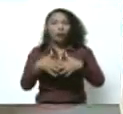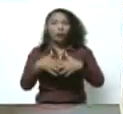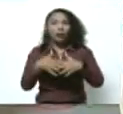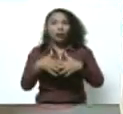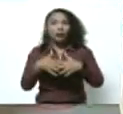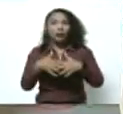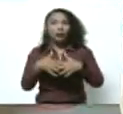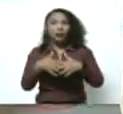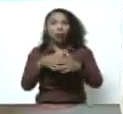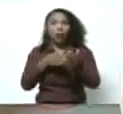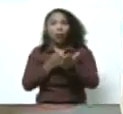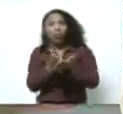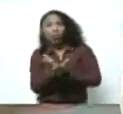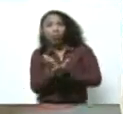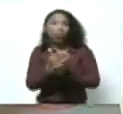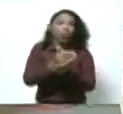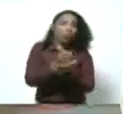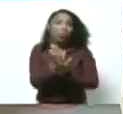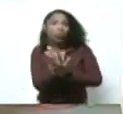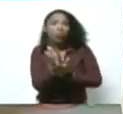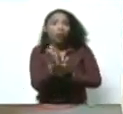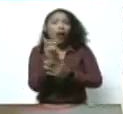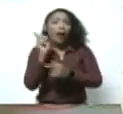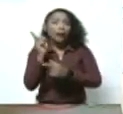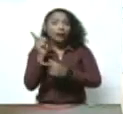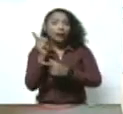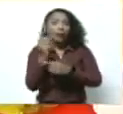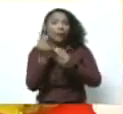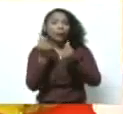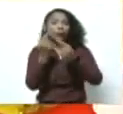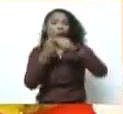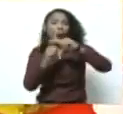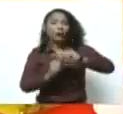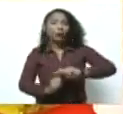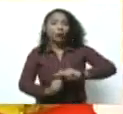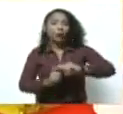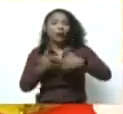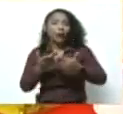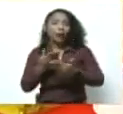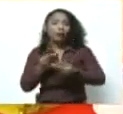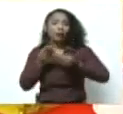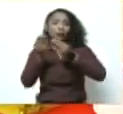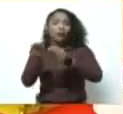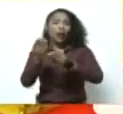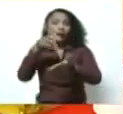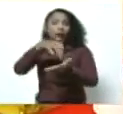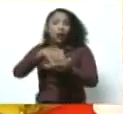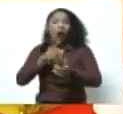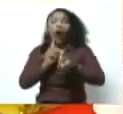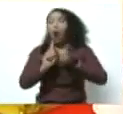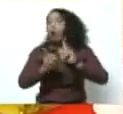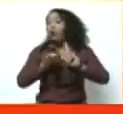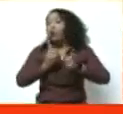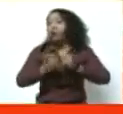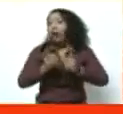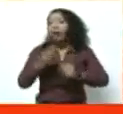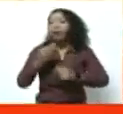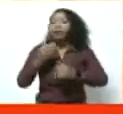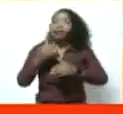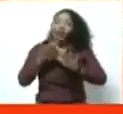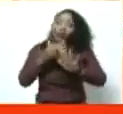inescrupulosos desvían ese presupuesto que otorga el Estado con algunas, vamos a decir